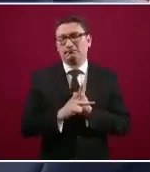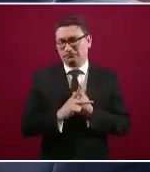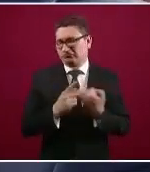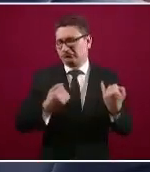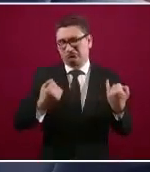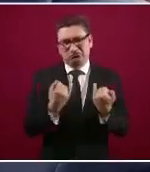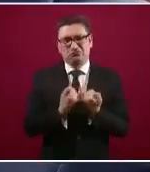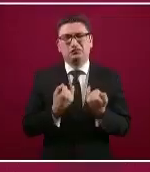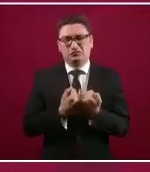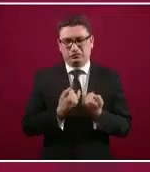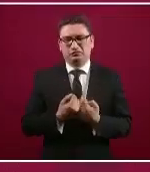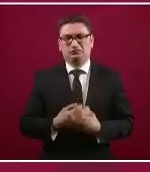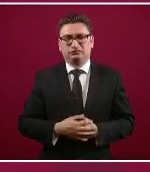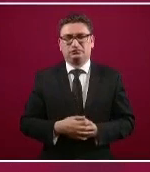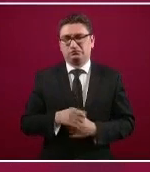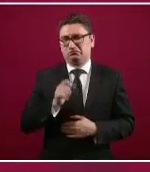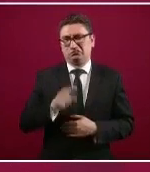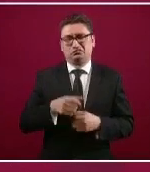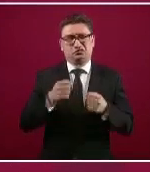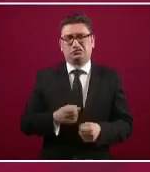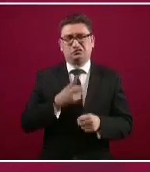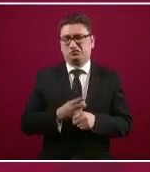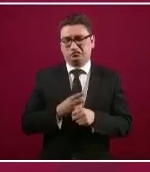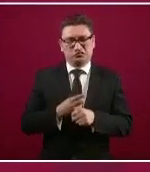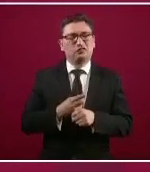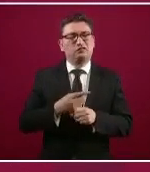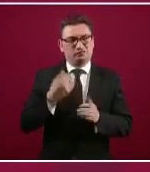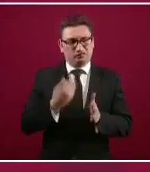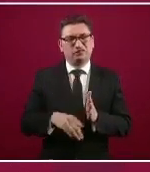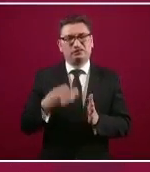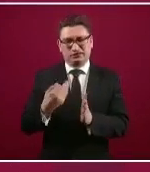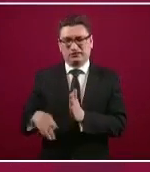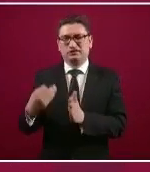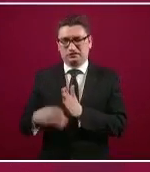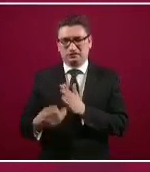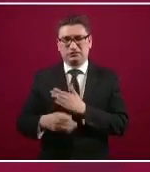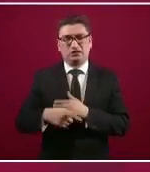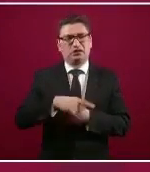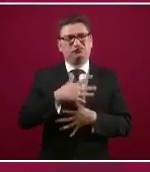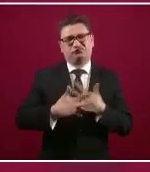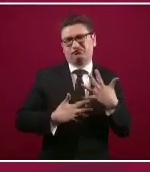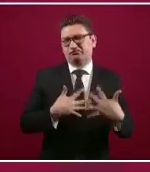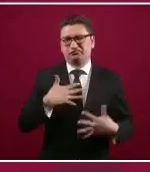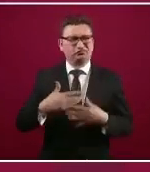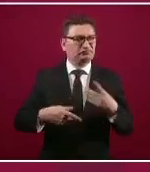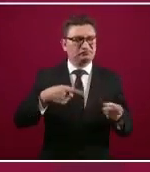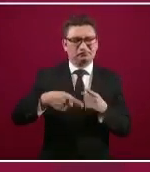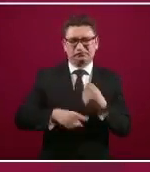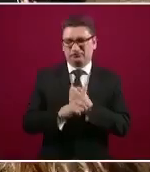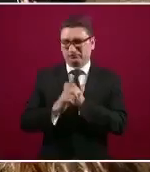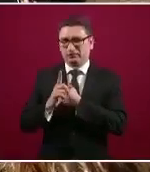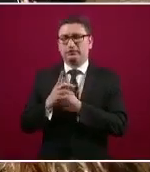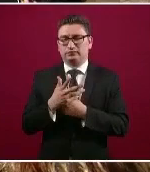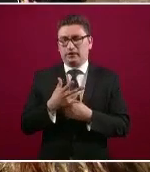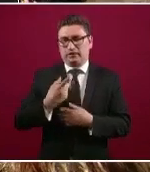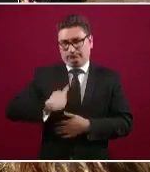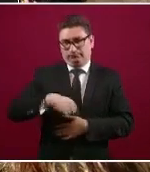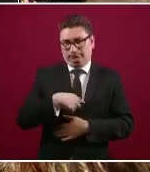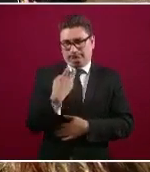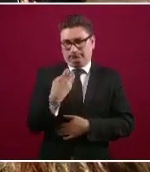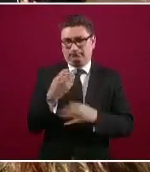pues padece de inseguridad y de violencia, y es nuestra principal